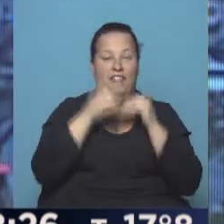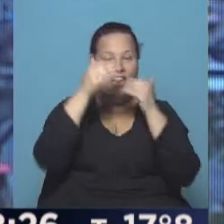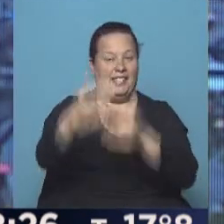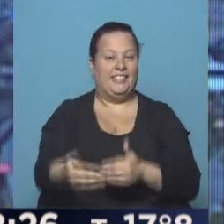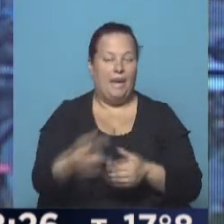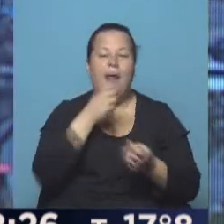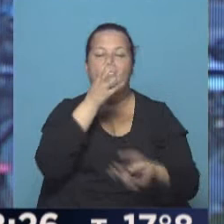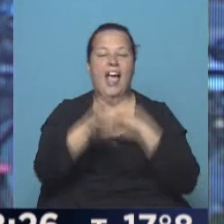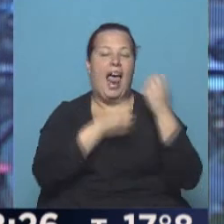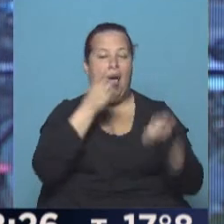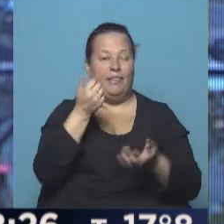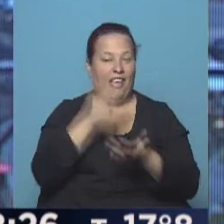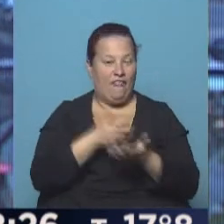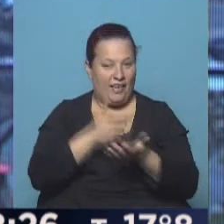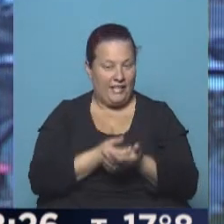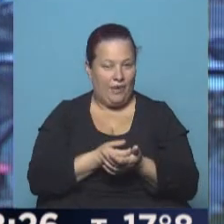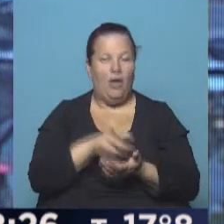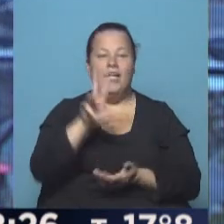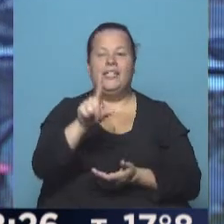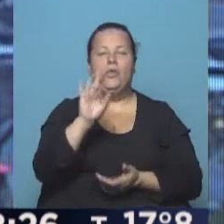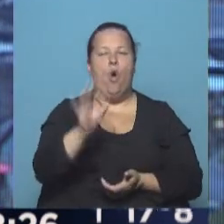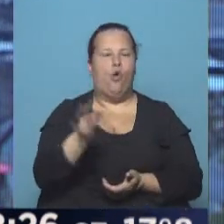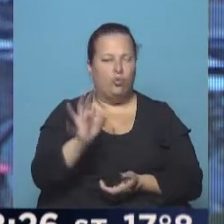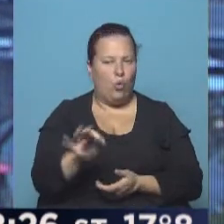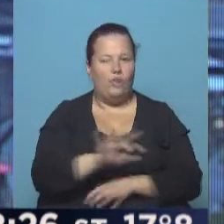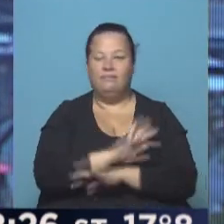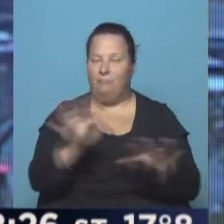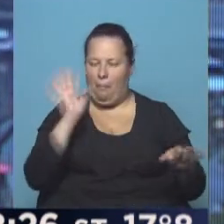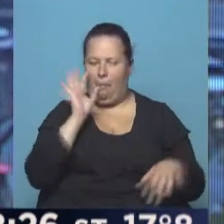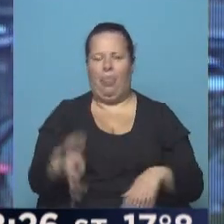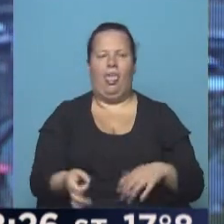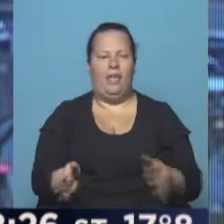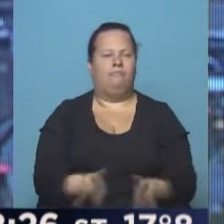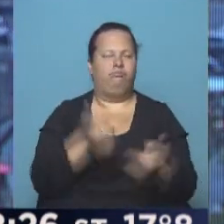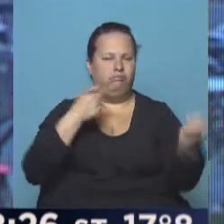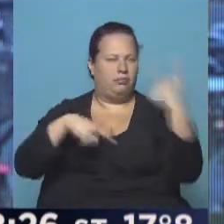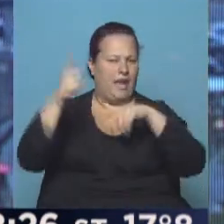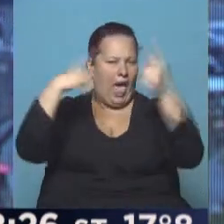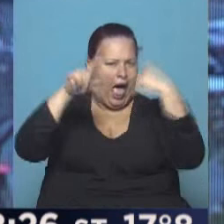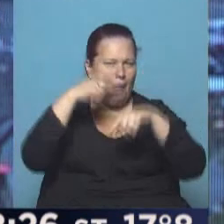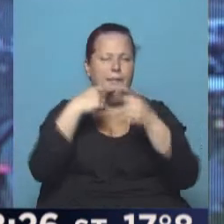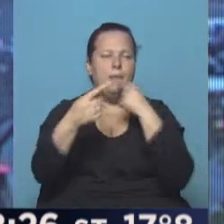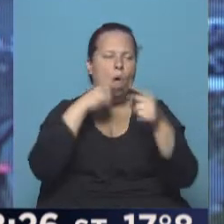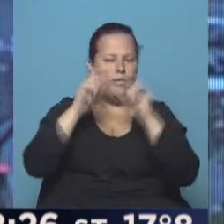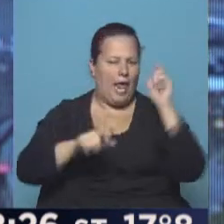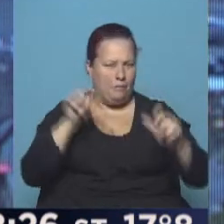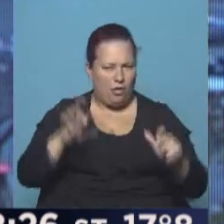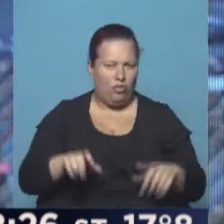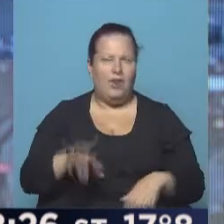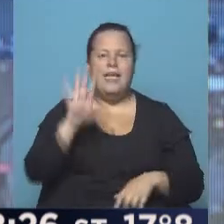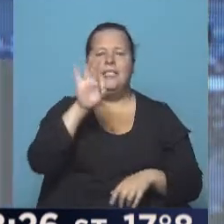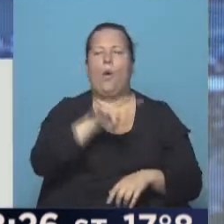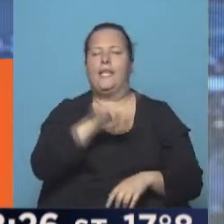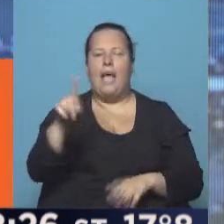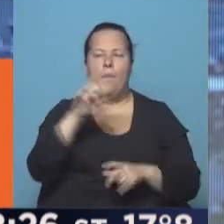justamente para blanquear el dinero en efectivo, que es el 31 de octubre, ya mostró una aceleración en los trámites y en las consultas de la gente. Hay